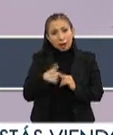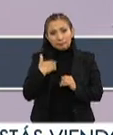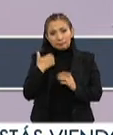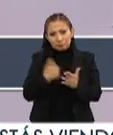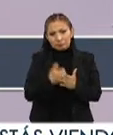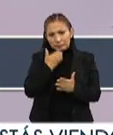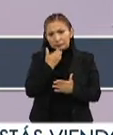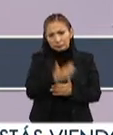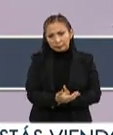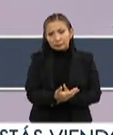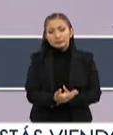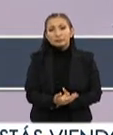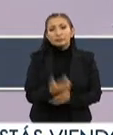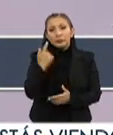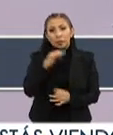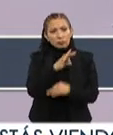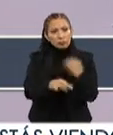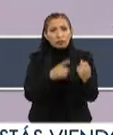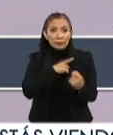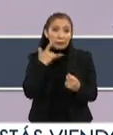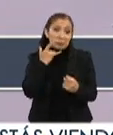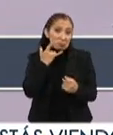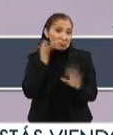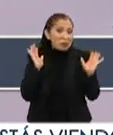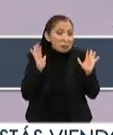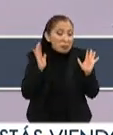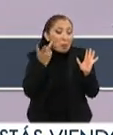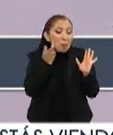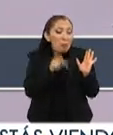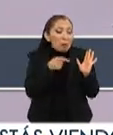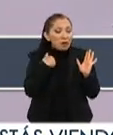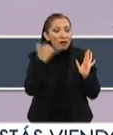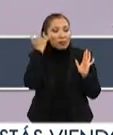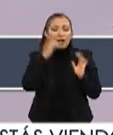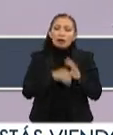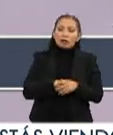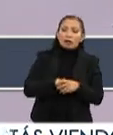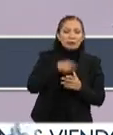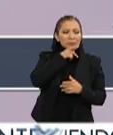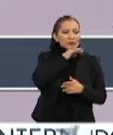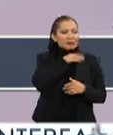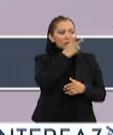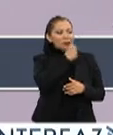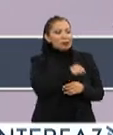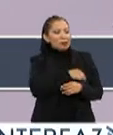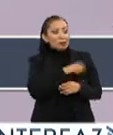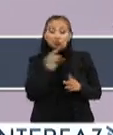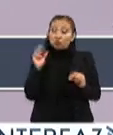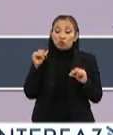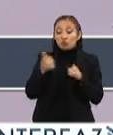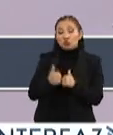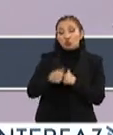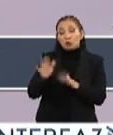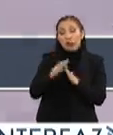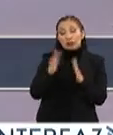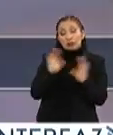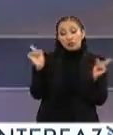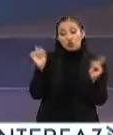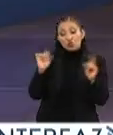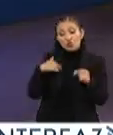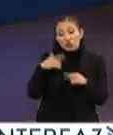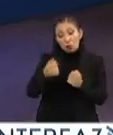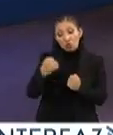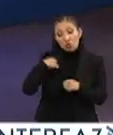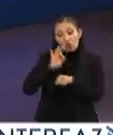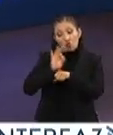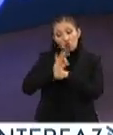muy gratificante. Yo creo que todos deberían de intentarlo, porque a veces uno se queda con la idea de que tus padres te dicen, no, ¿sabes qué? Quédate aquí en casa y estás